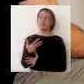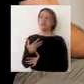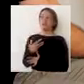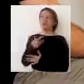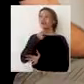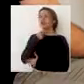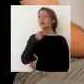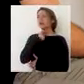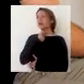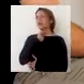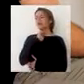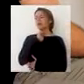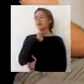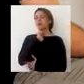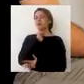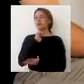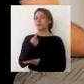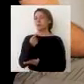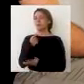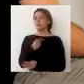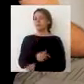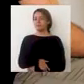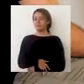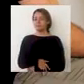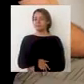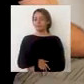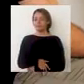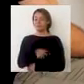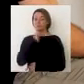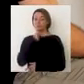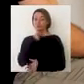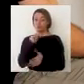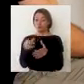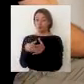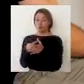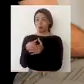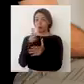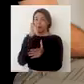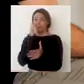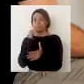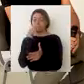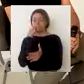bueno, el cómic es una experiencia